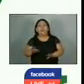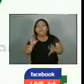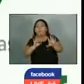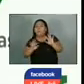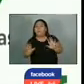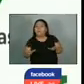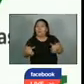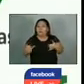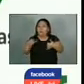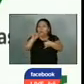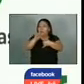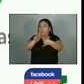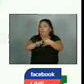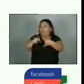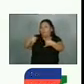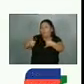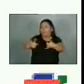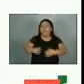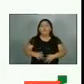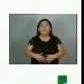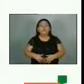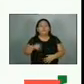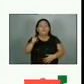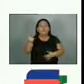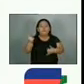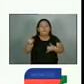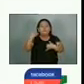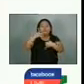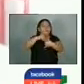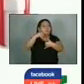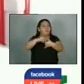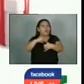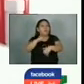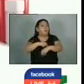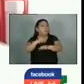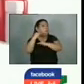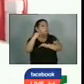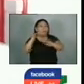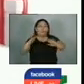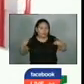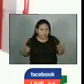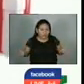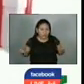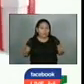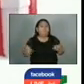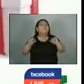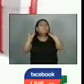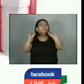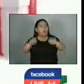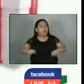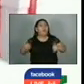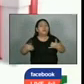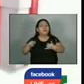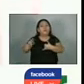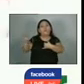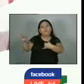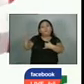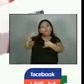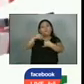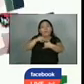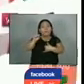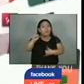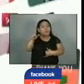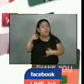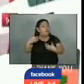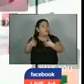los beneficios de la iCard Selectos están: el saldo acumulado no tiene fecha de vencimiento, permite adquirir saldo desde cualquier